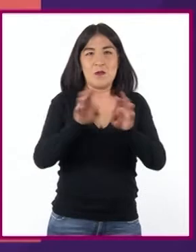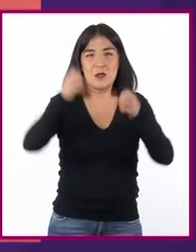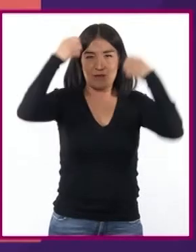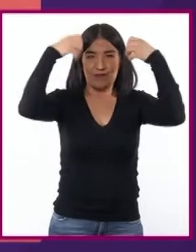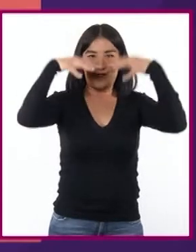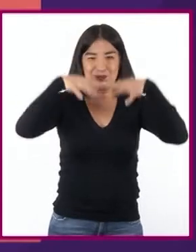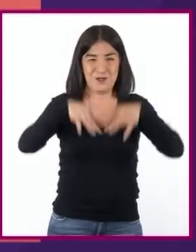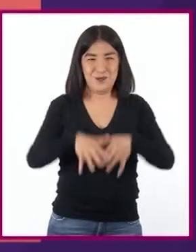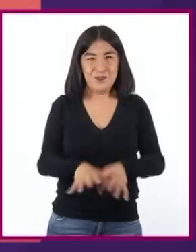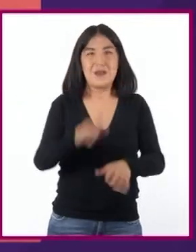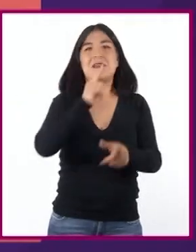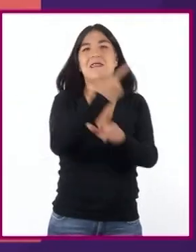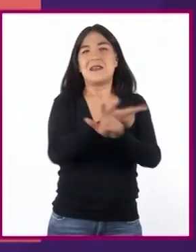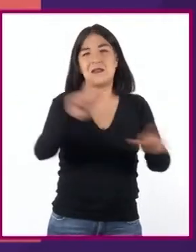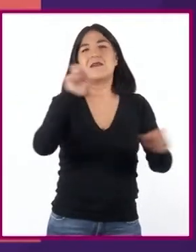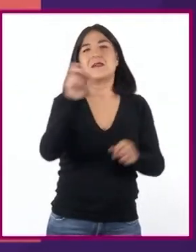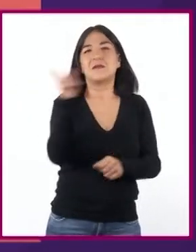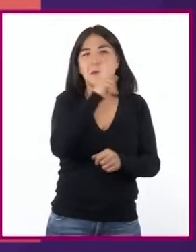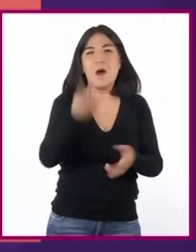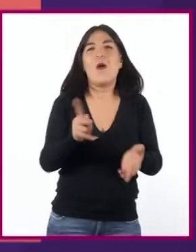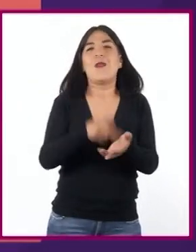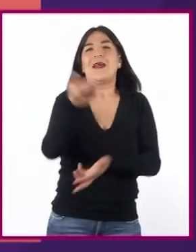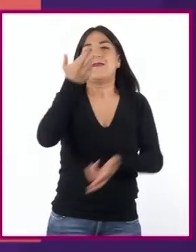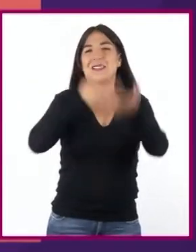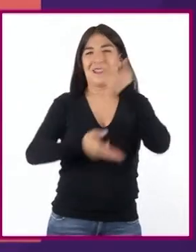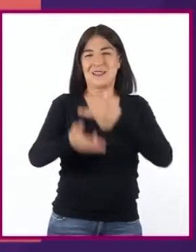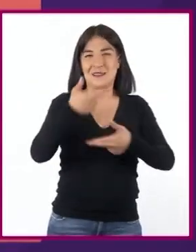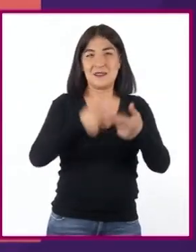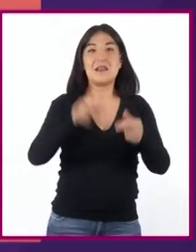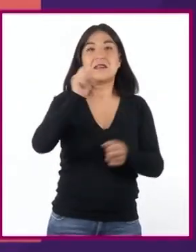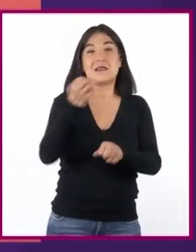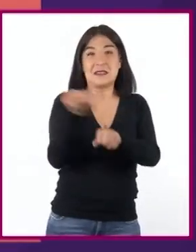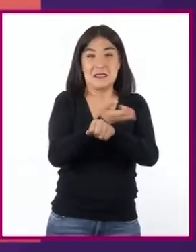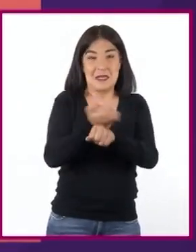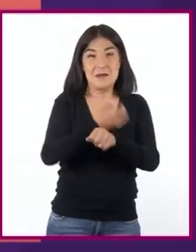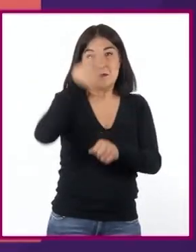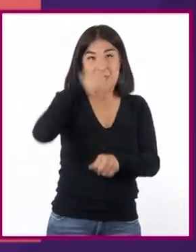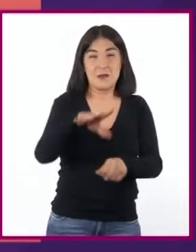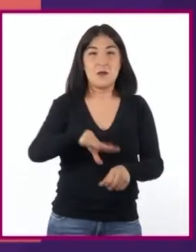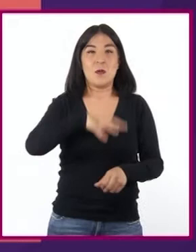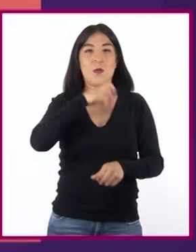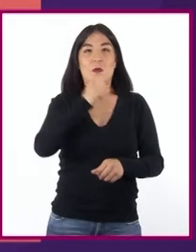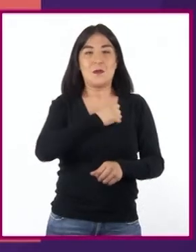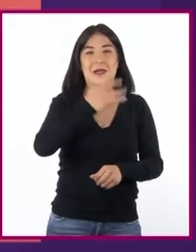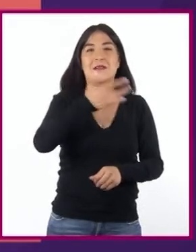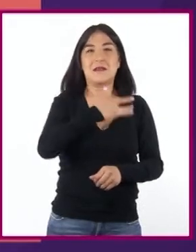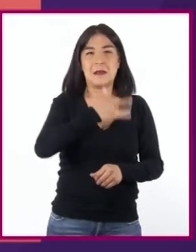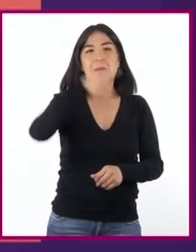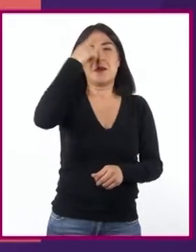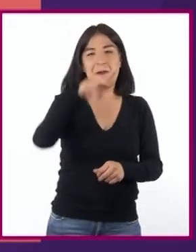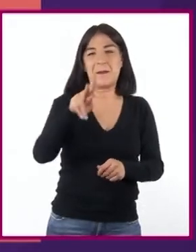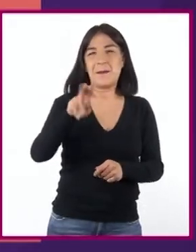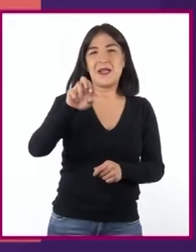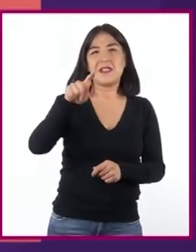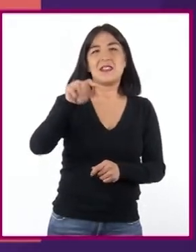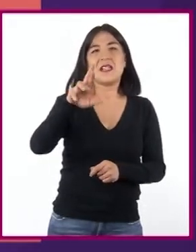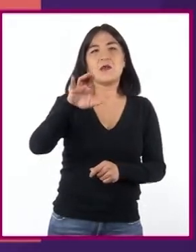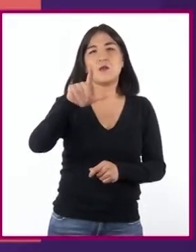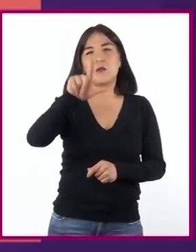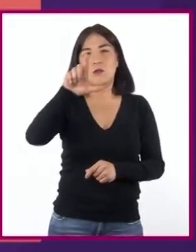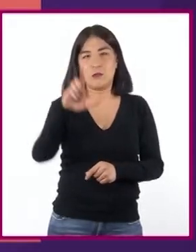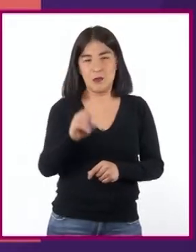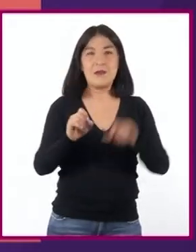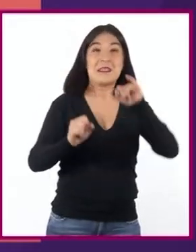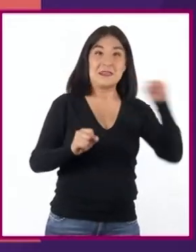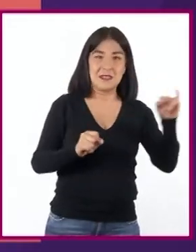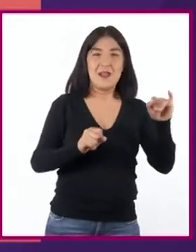y recibe oxígeno. Posteriormente, la sangre rica en oxígeno llega al atrio para pasar al ventrículo izquierdo y